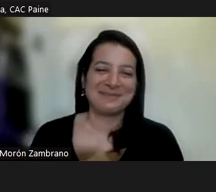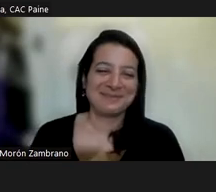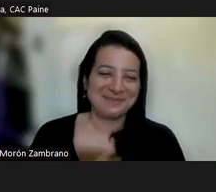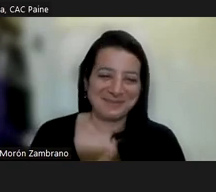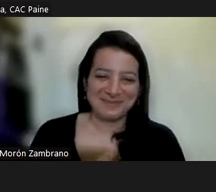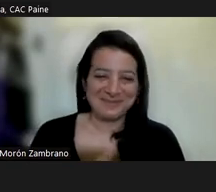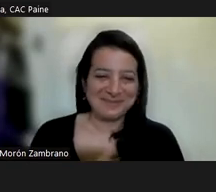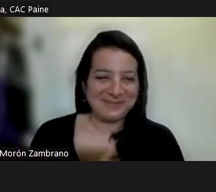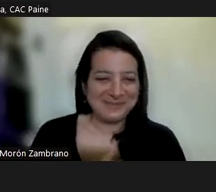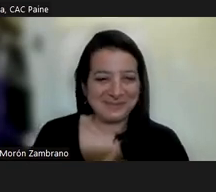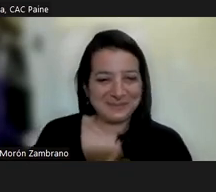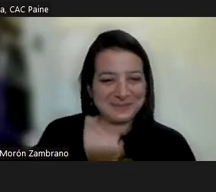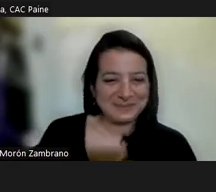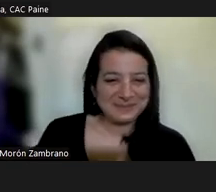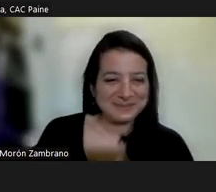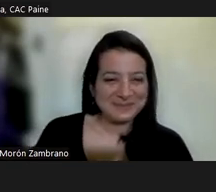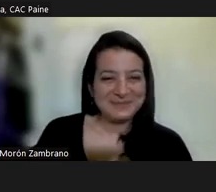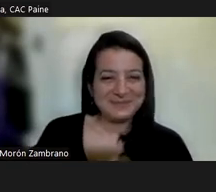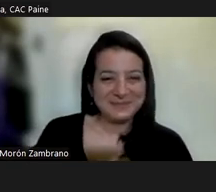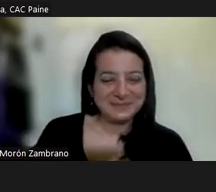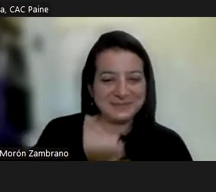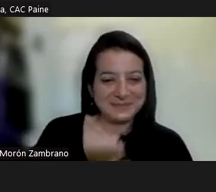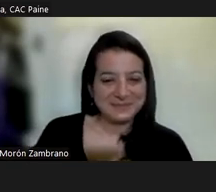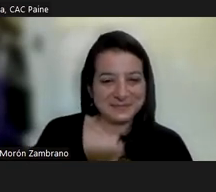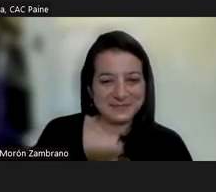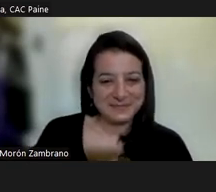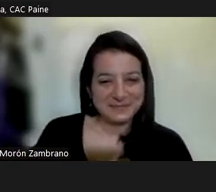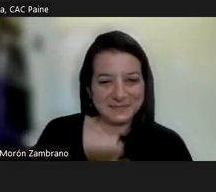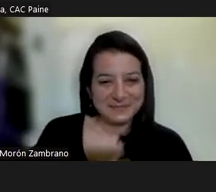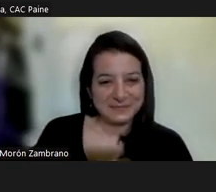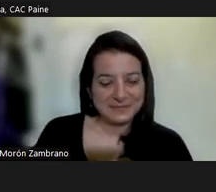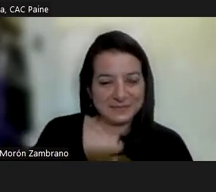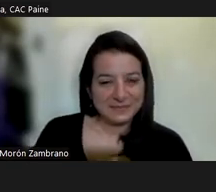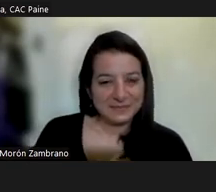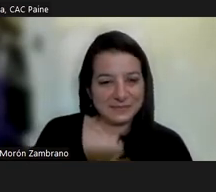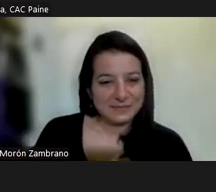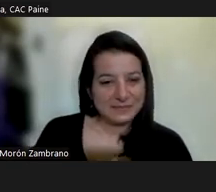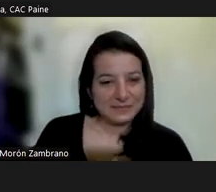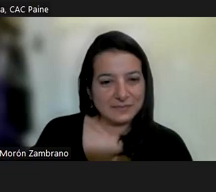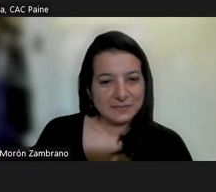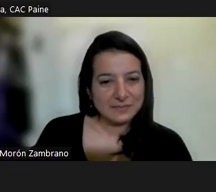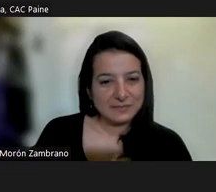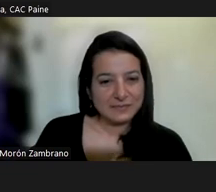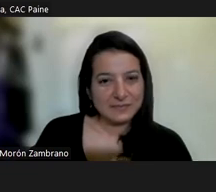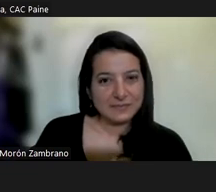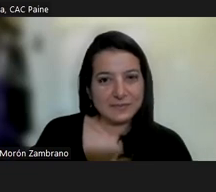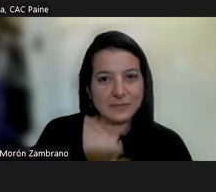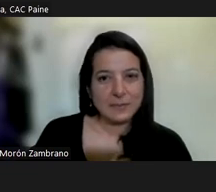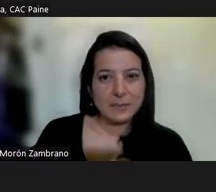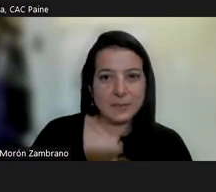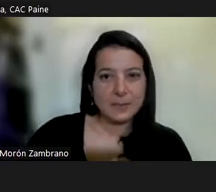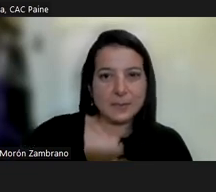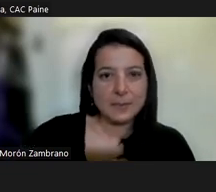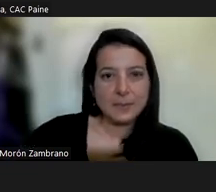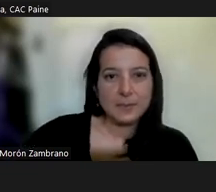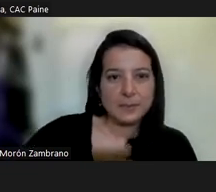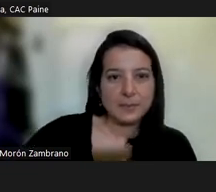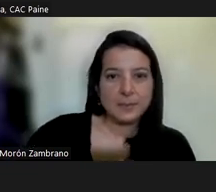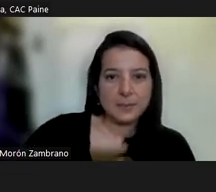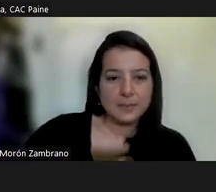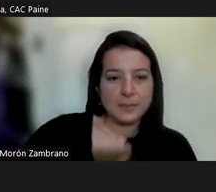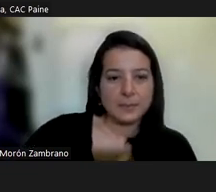Bolivia y Paraguay también la Argentina termina siendo la manera en principio